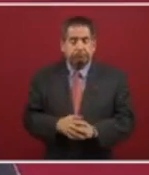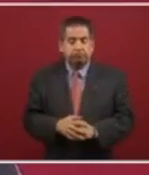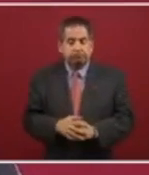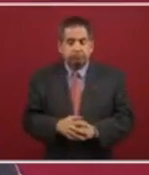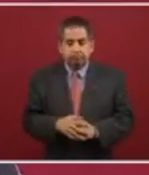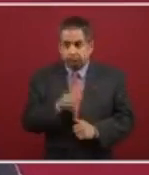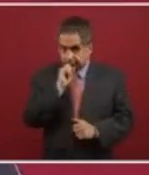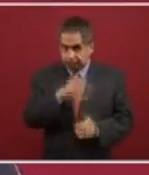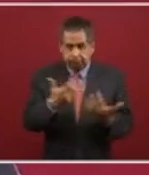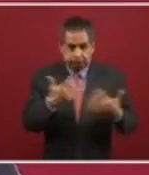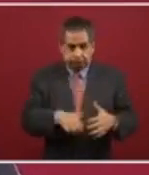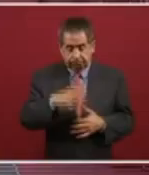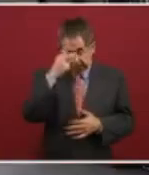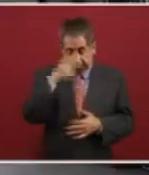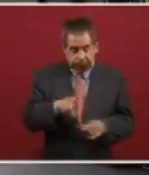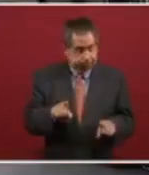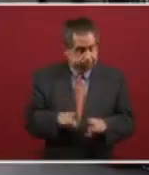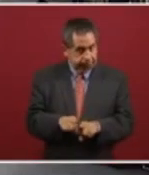mexicanas,